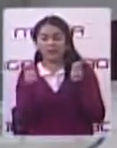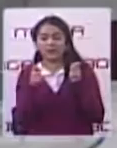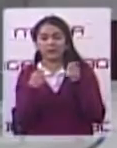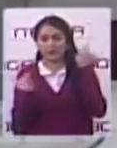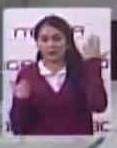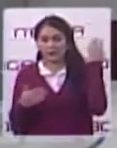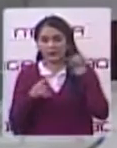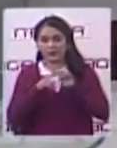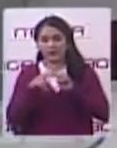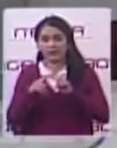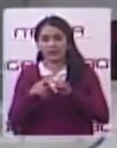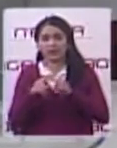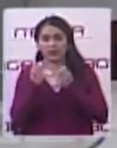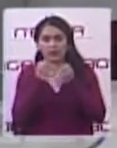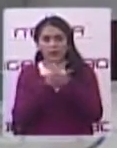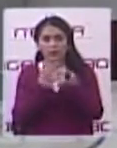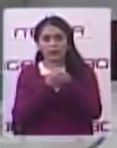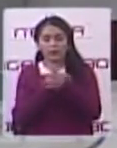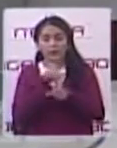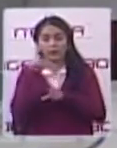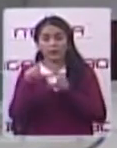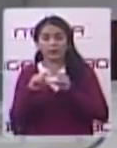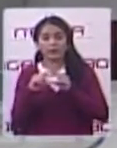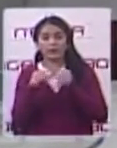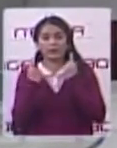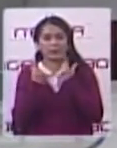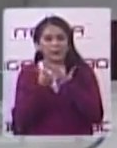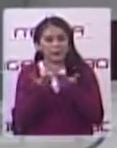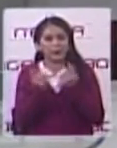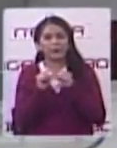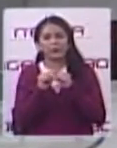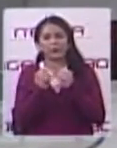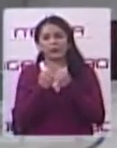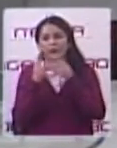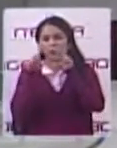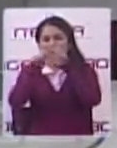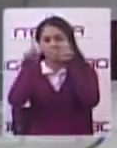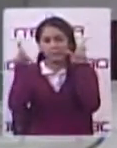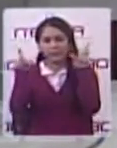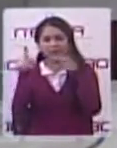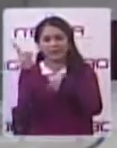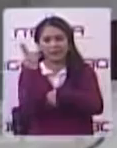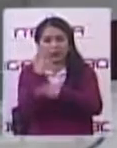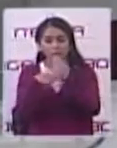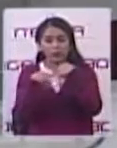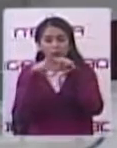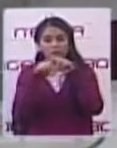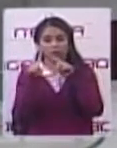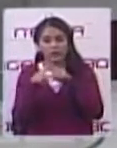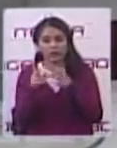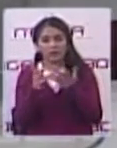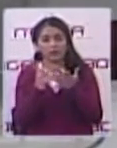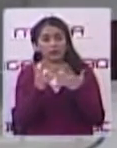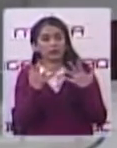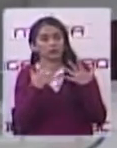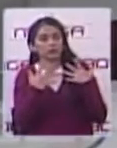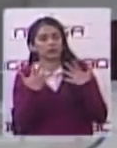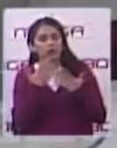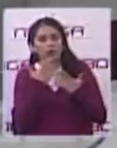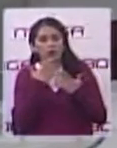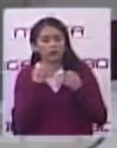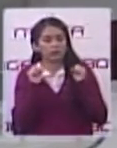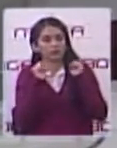ambiente corporativo latinoamericano, especialmente en medianas y pequeñas empresas que han logrado o tienen planes de posicionarse en el